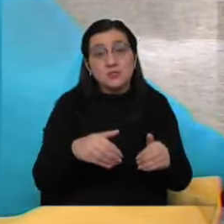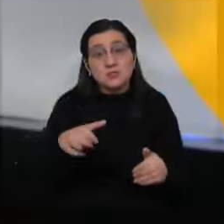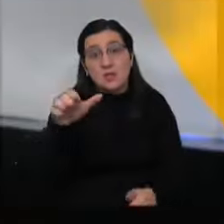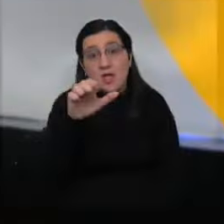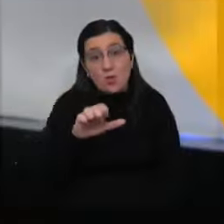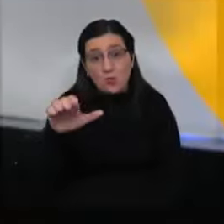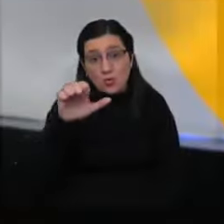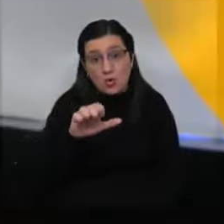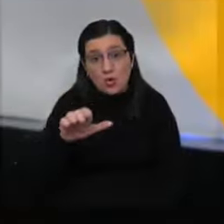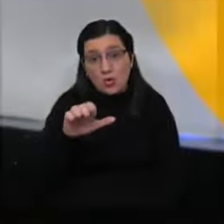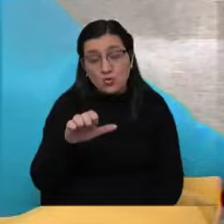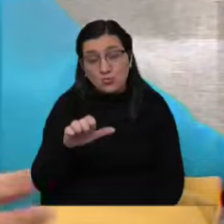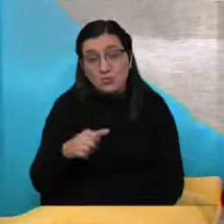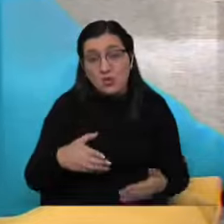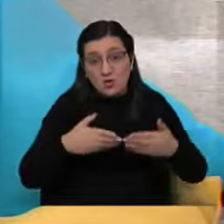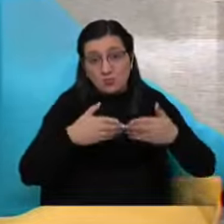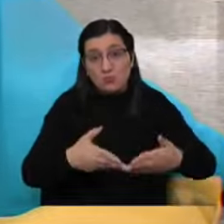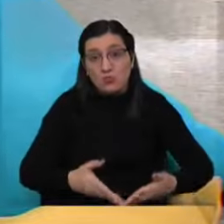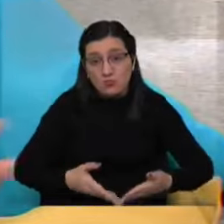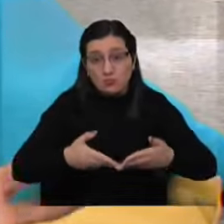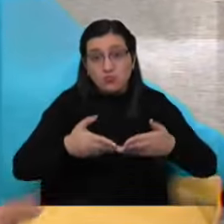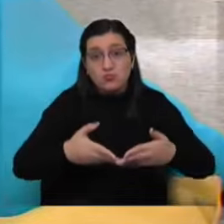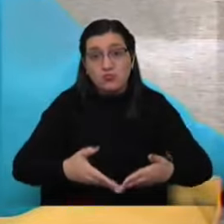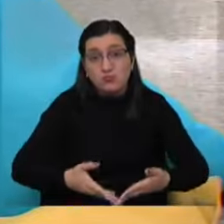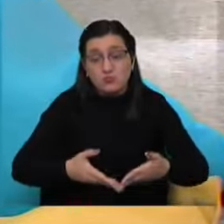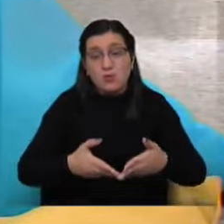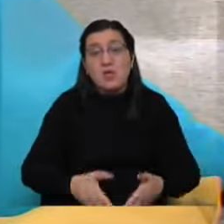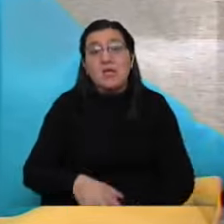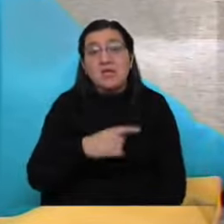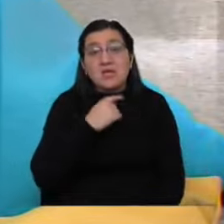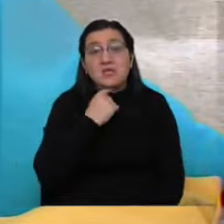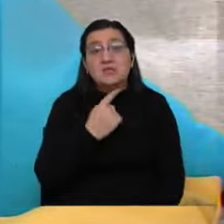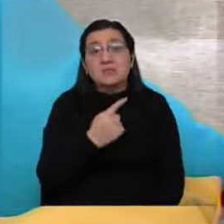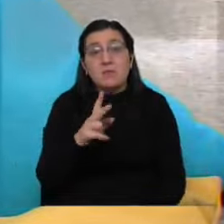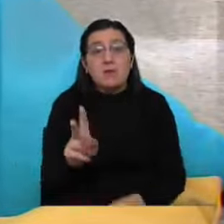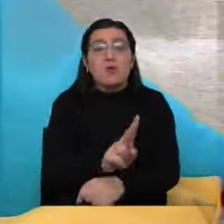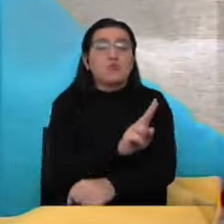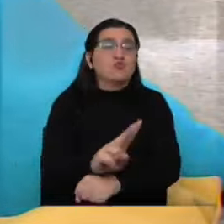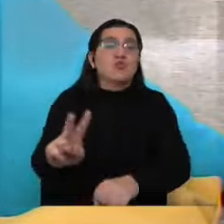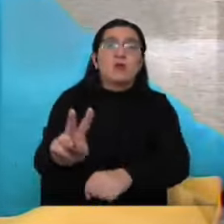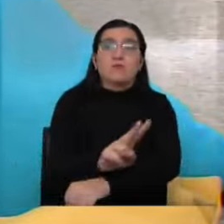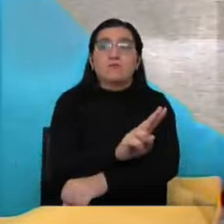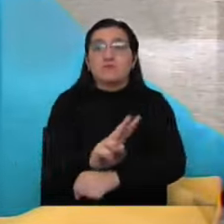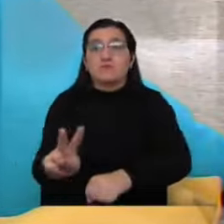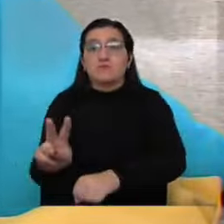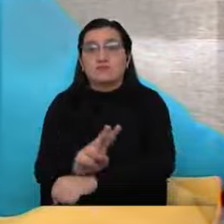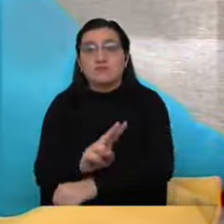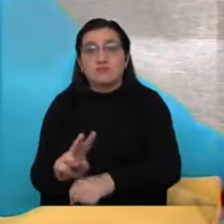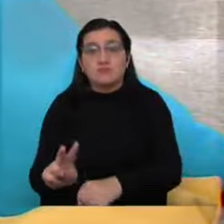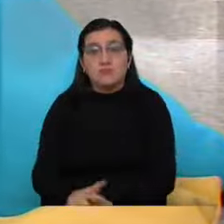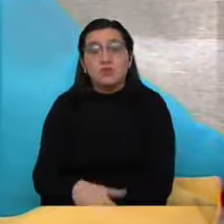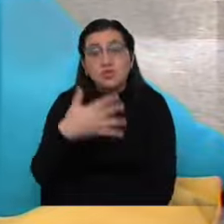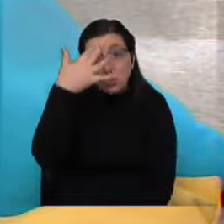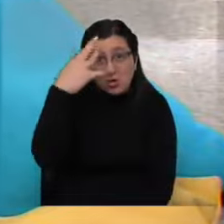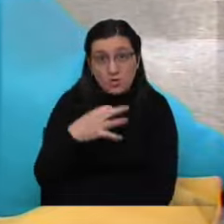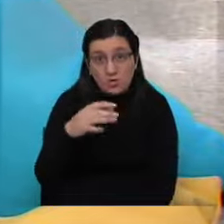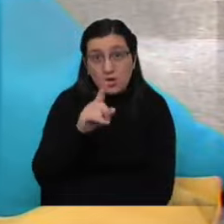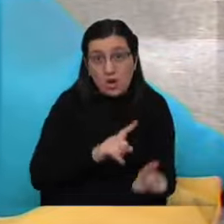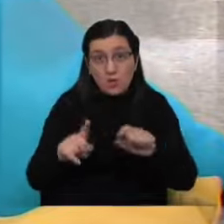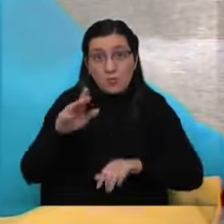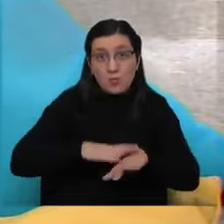la arena pero que sirven para eso no entre esas cosas para monitorear yo creo que en una en un momento